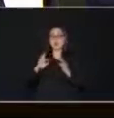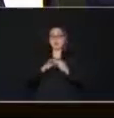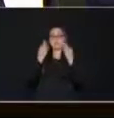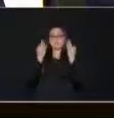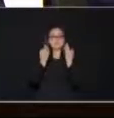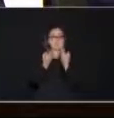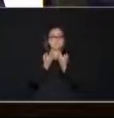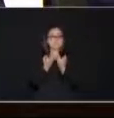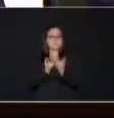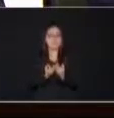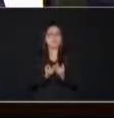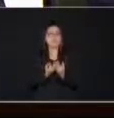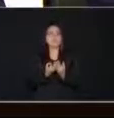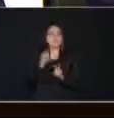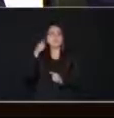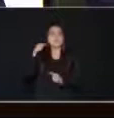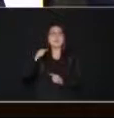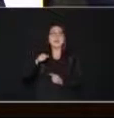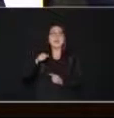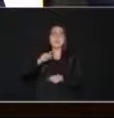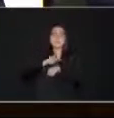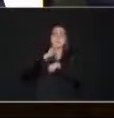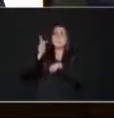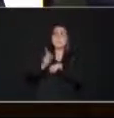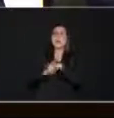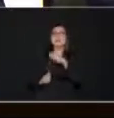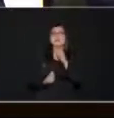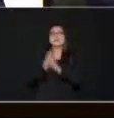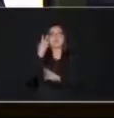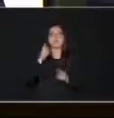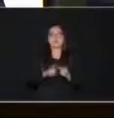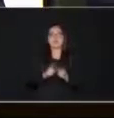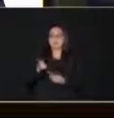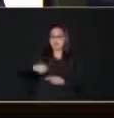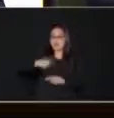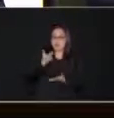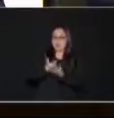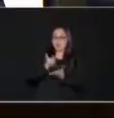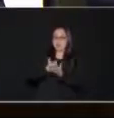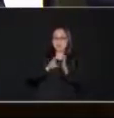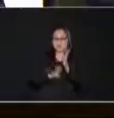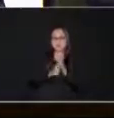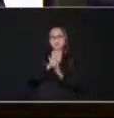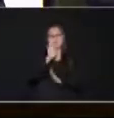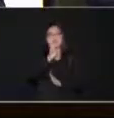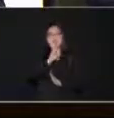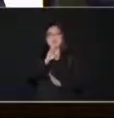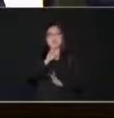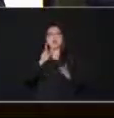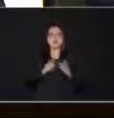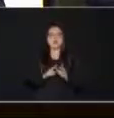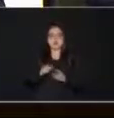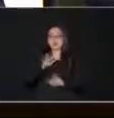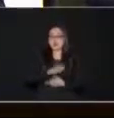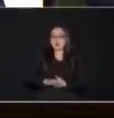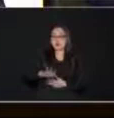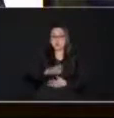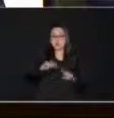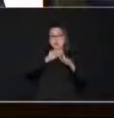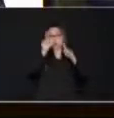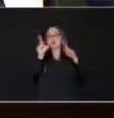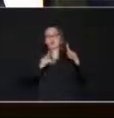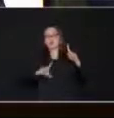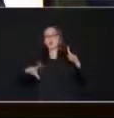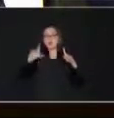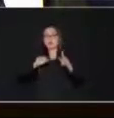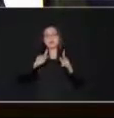enero, porque ahorita hay que terminar el año fiscal como inició. Hay una planeación. Así es que todo lo demás, veremos.